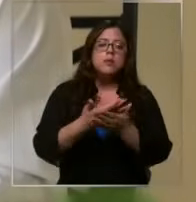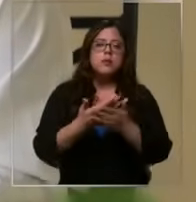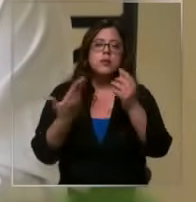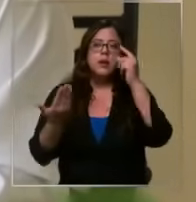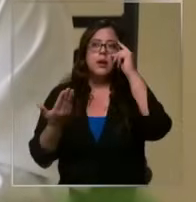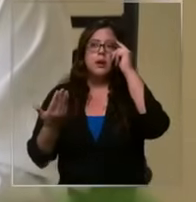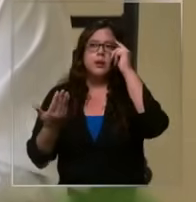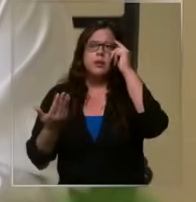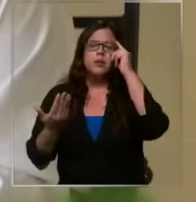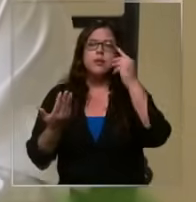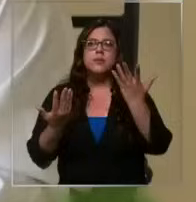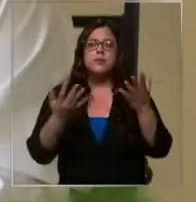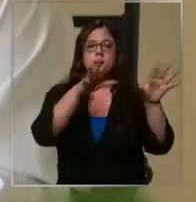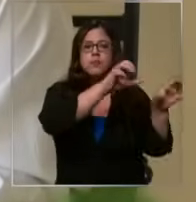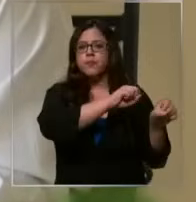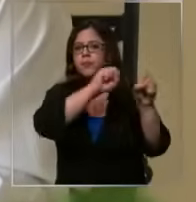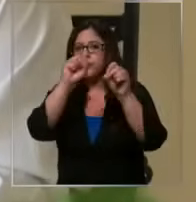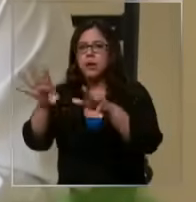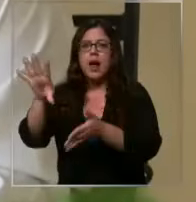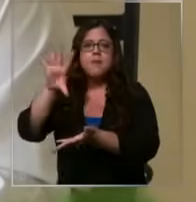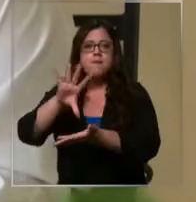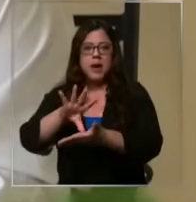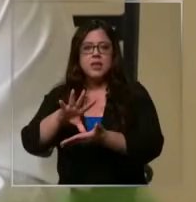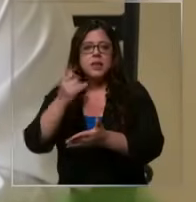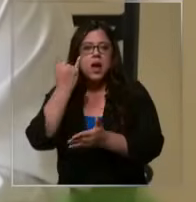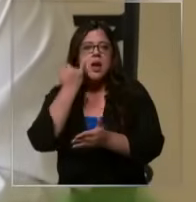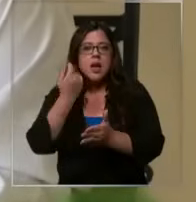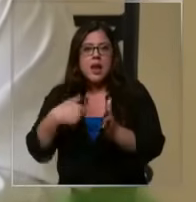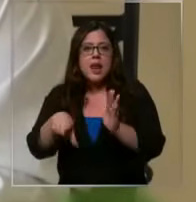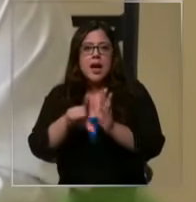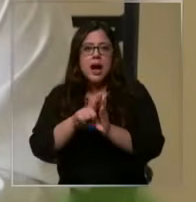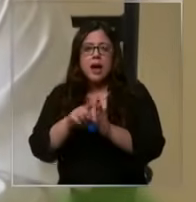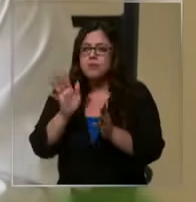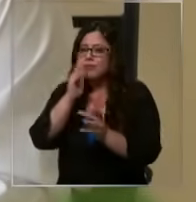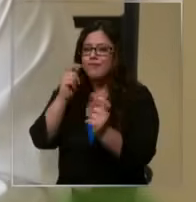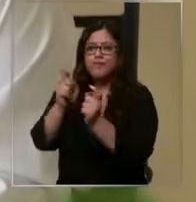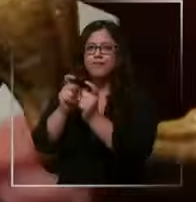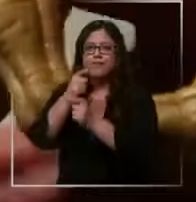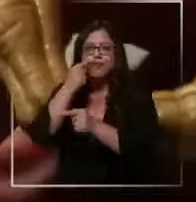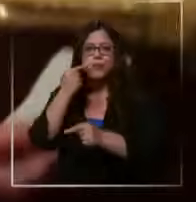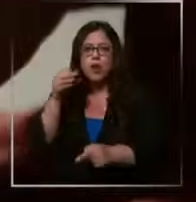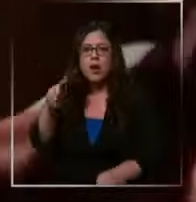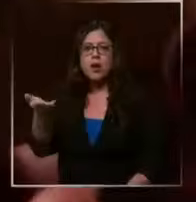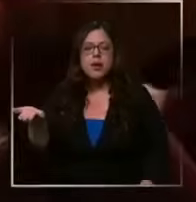lo han sacado del país de manera ilegal y no pude tener más contacto con él.